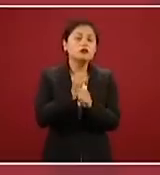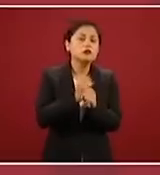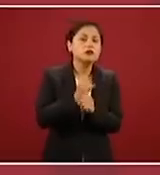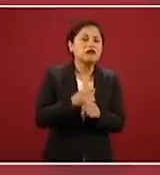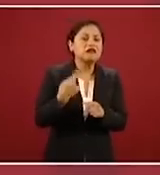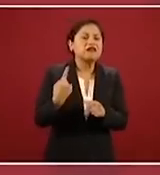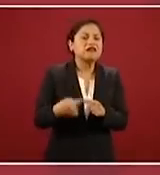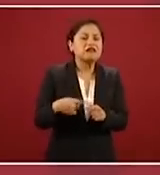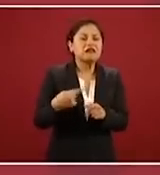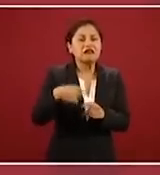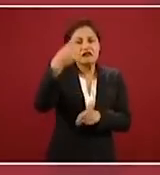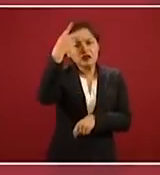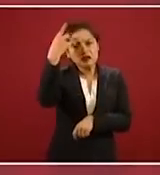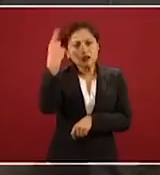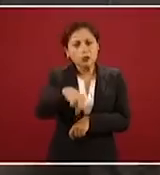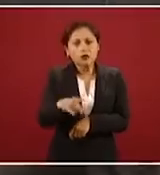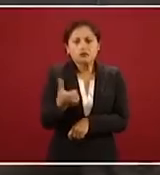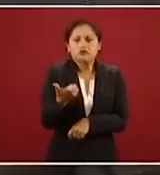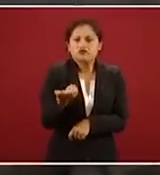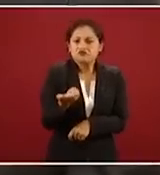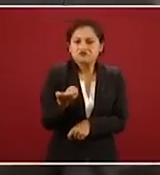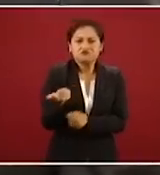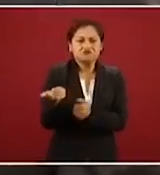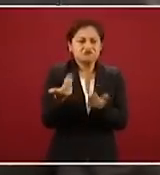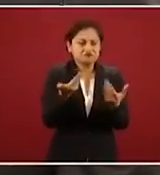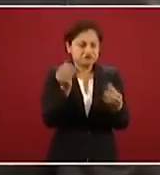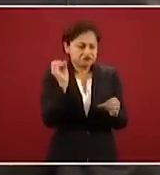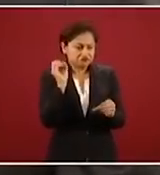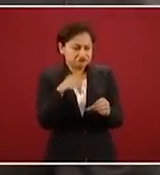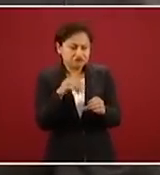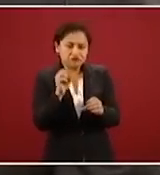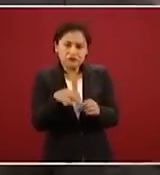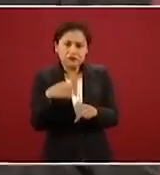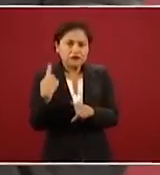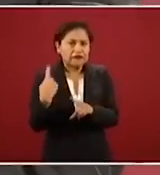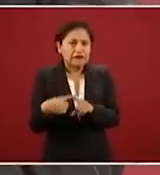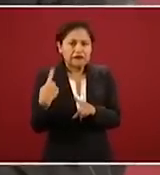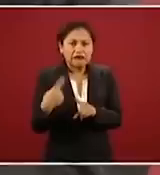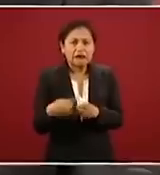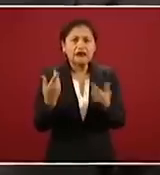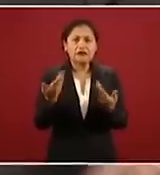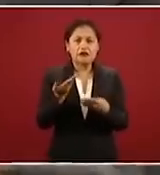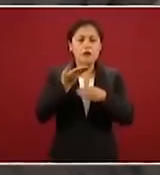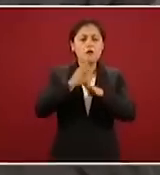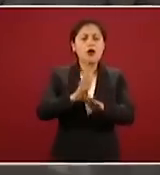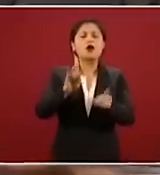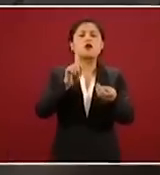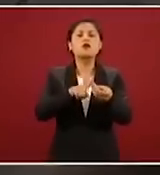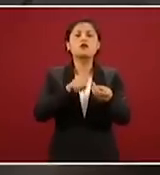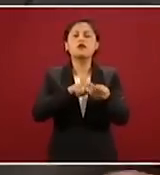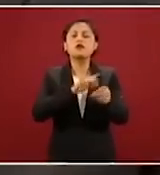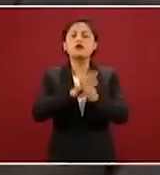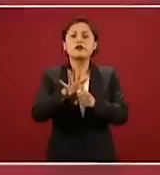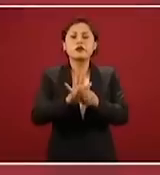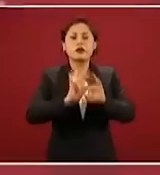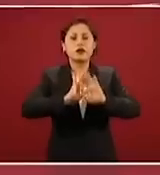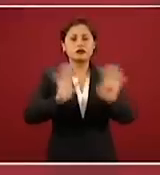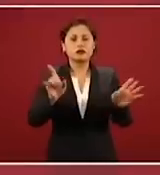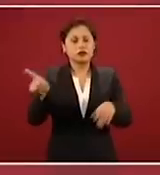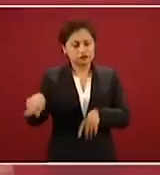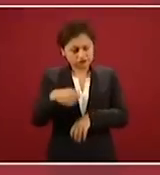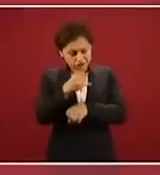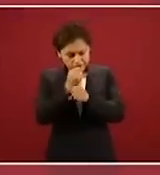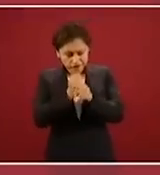ese dinero, en qué bancos, o sea, para saber y despejar ya en